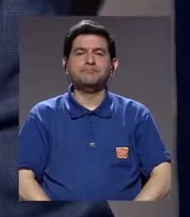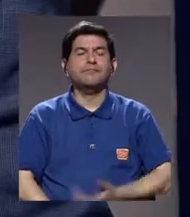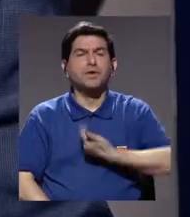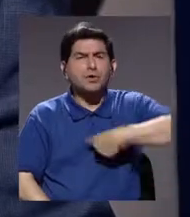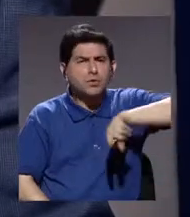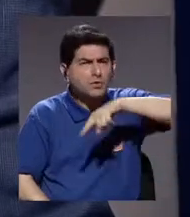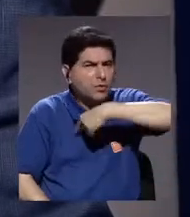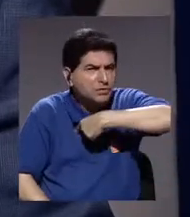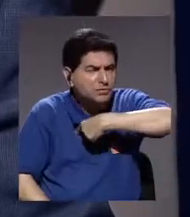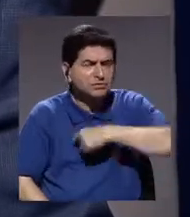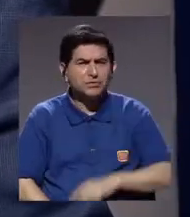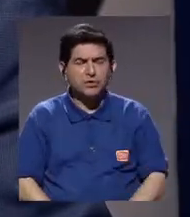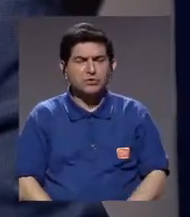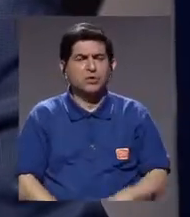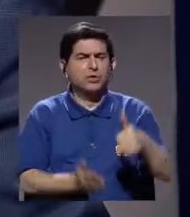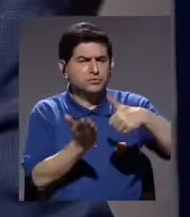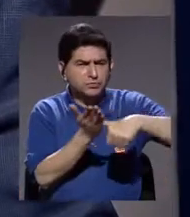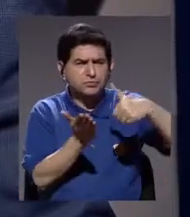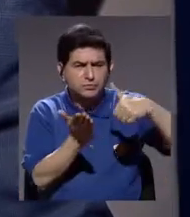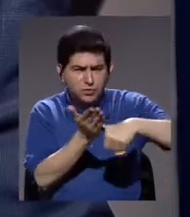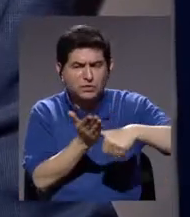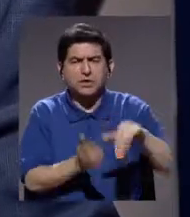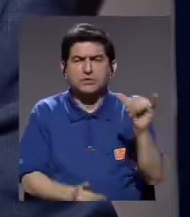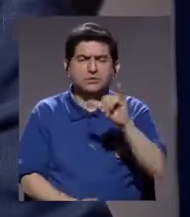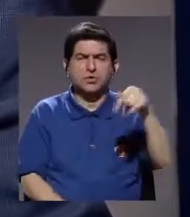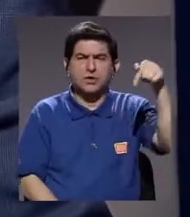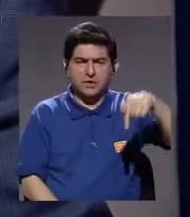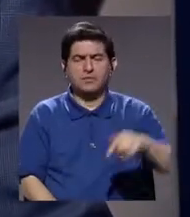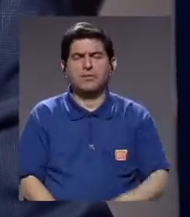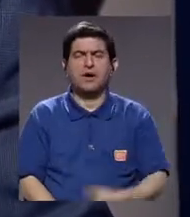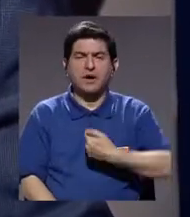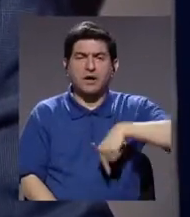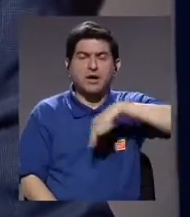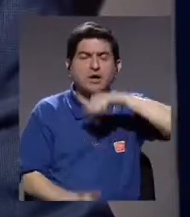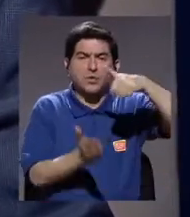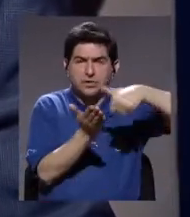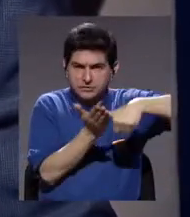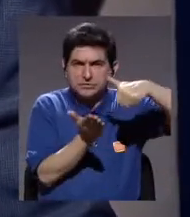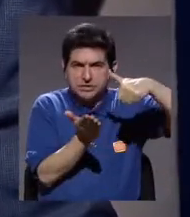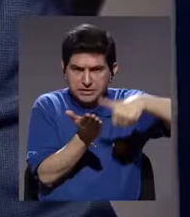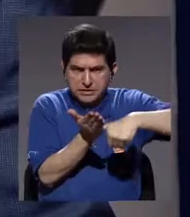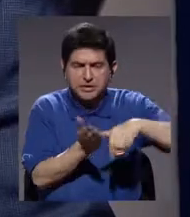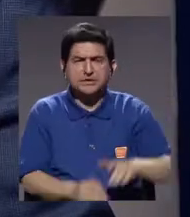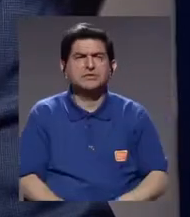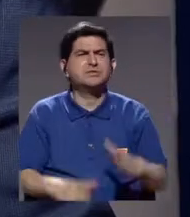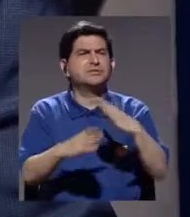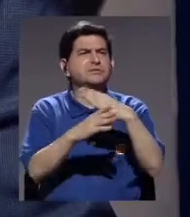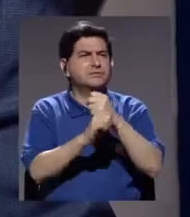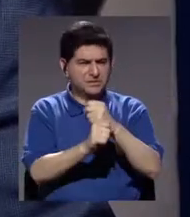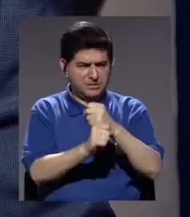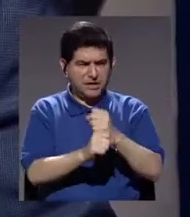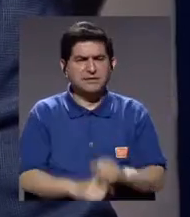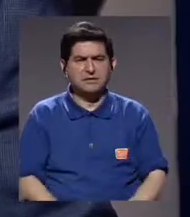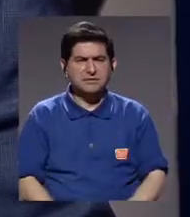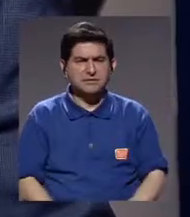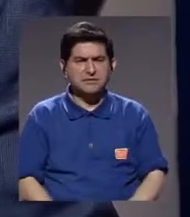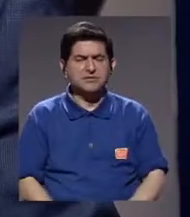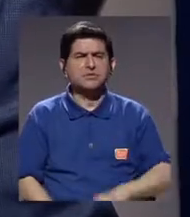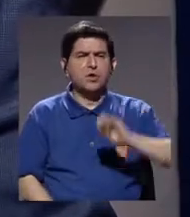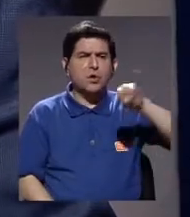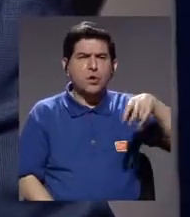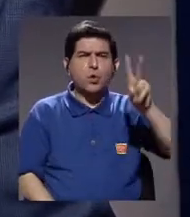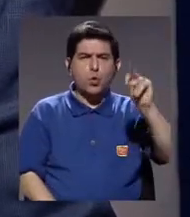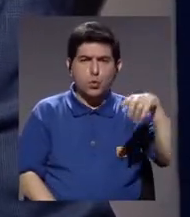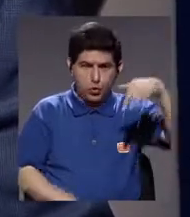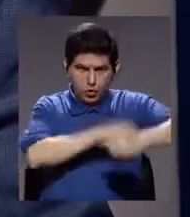Hemos tenido elecciones como aquí. Nuestras elecciones se hicieron en el en